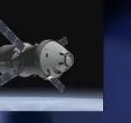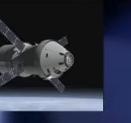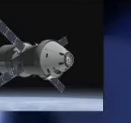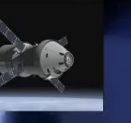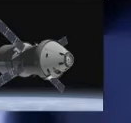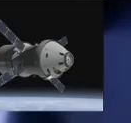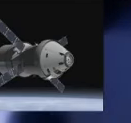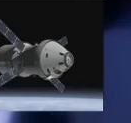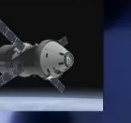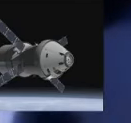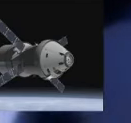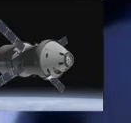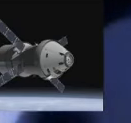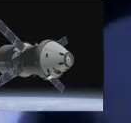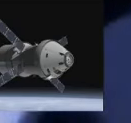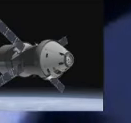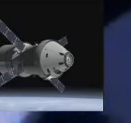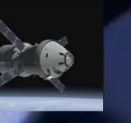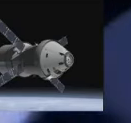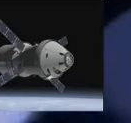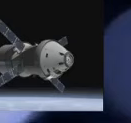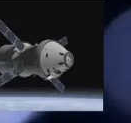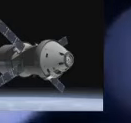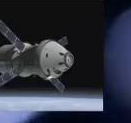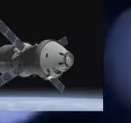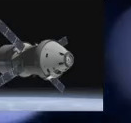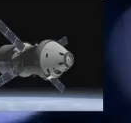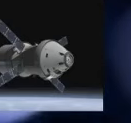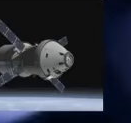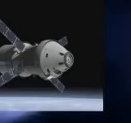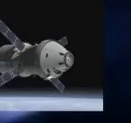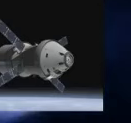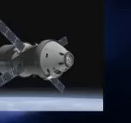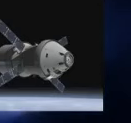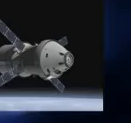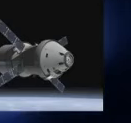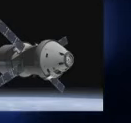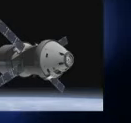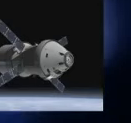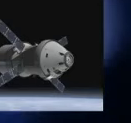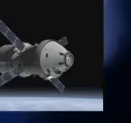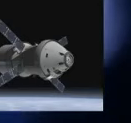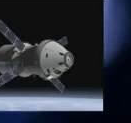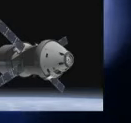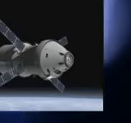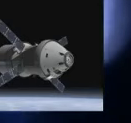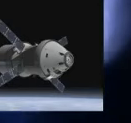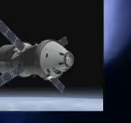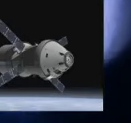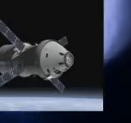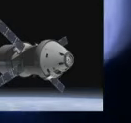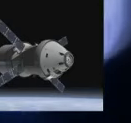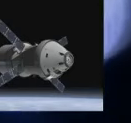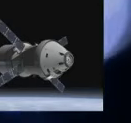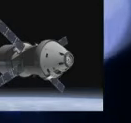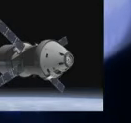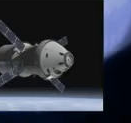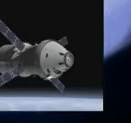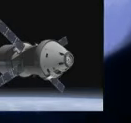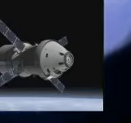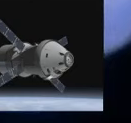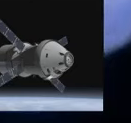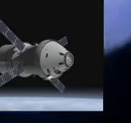entonces lo que se va a hacer es enviar la cápsula sin astronautas hasta la luna darle la vuelta a probar todo lo que